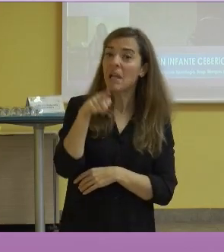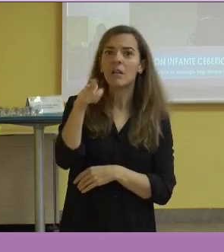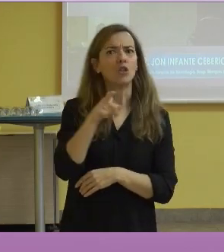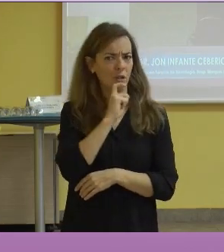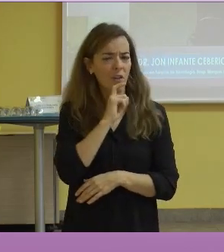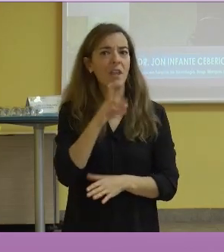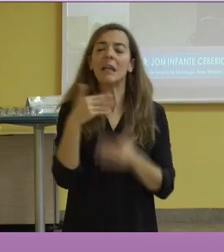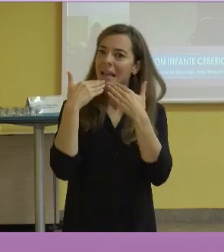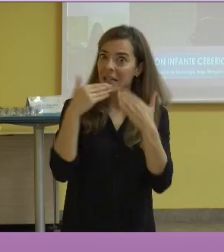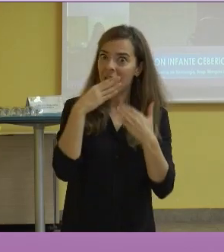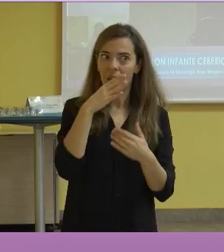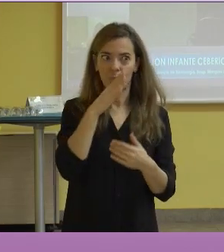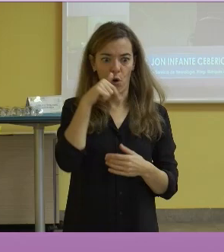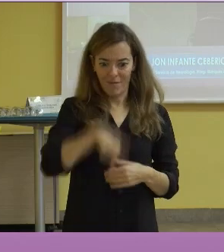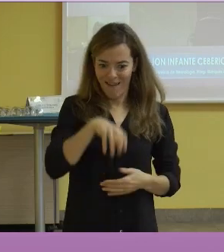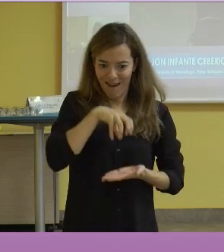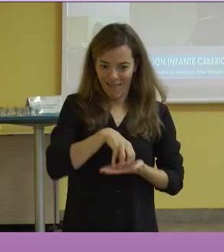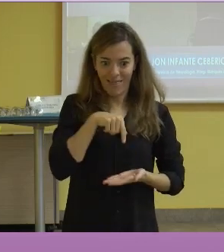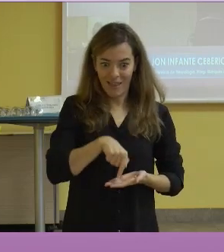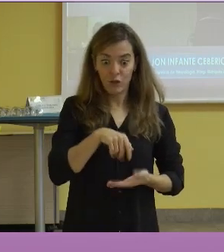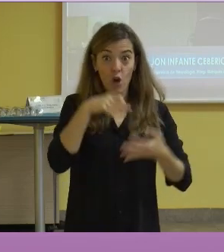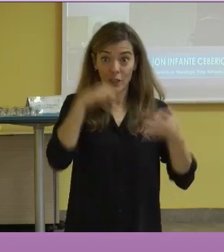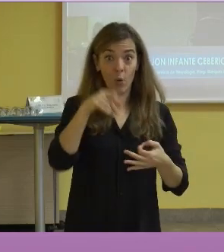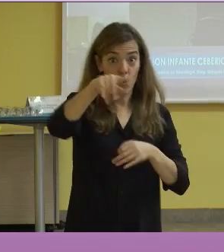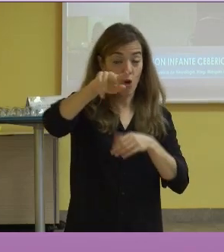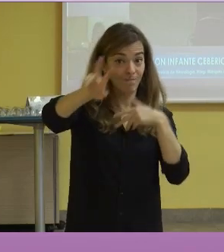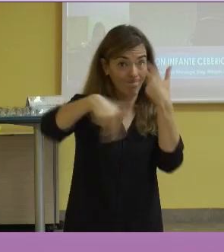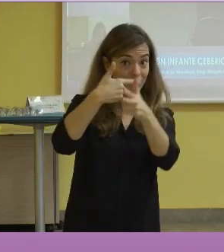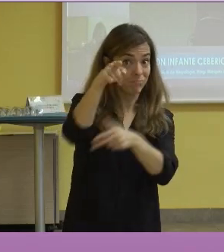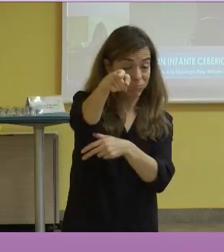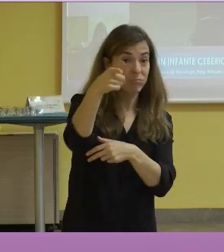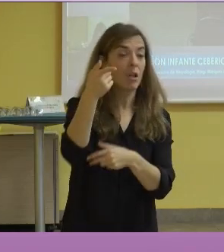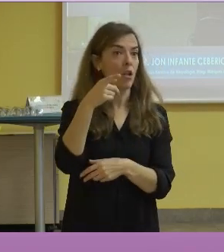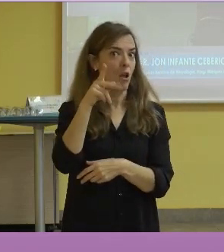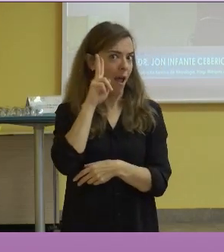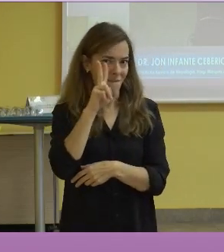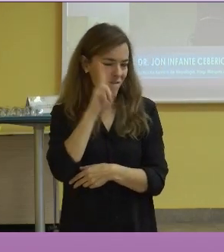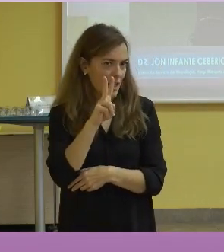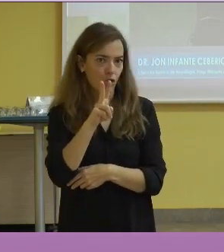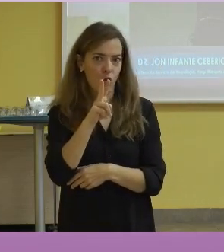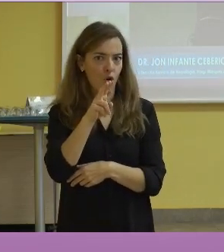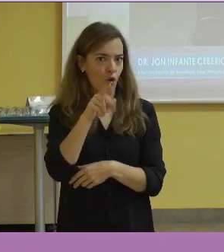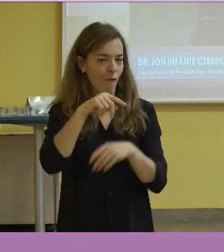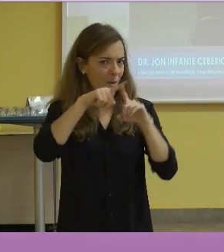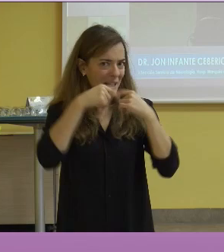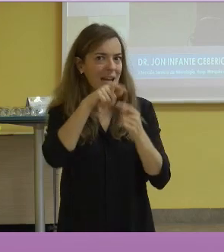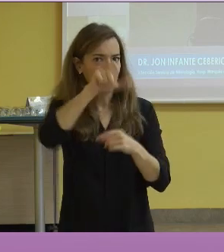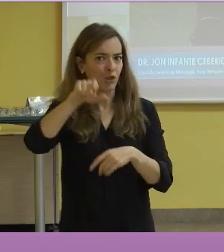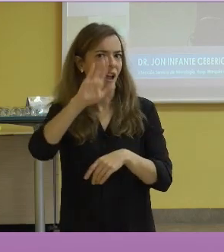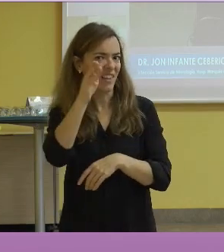agradecer en un centro como el nuestro, que lo estarán viendo, esperemos, también muchos profesionales y muchos afectados. Y tengo una